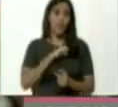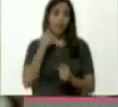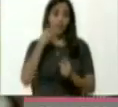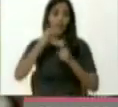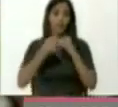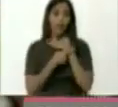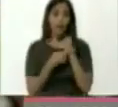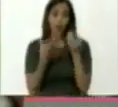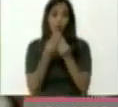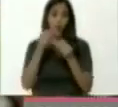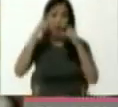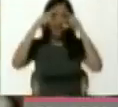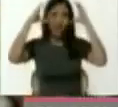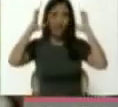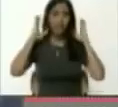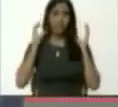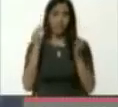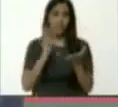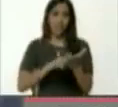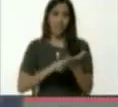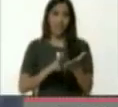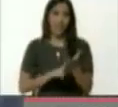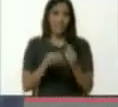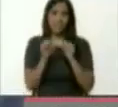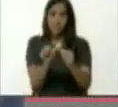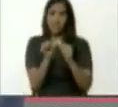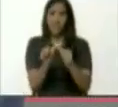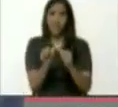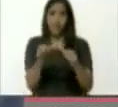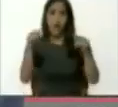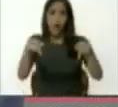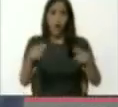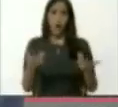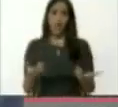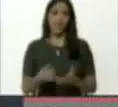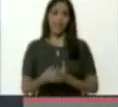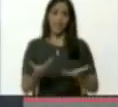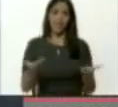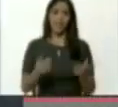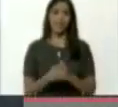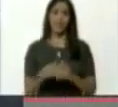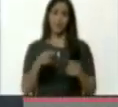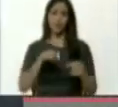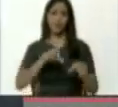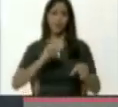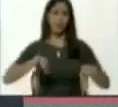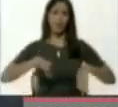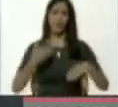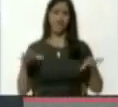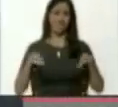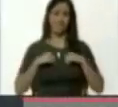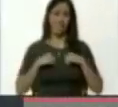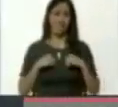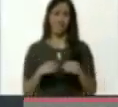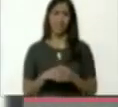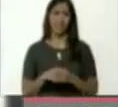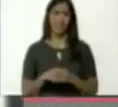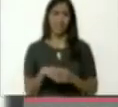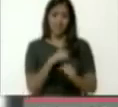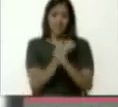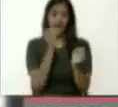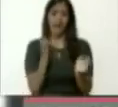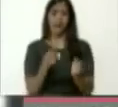lado de Henry Ramos Alum, realmente, permanentemente ahora. Eso es increíble. Eso es inaceptable. Eso es inaceptable,